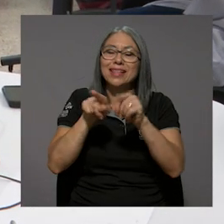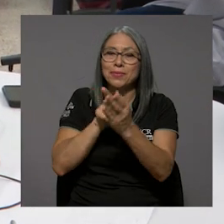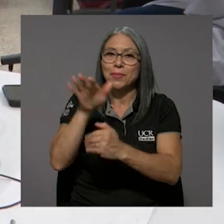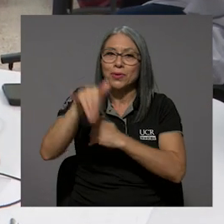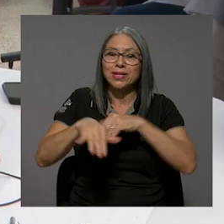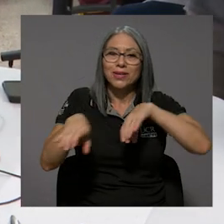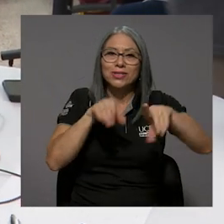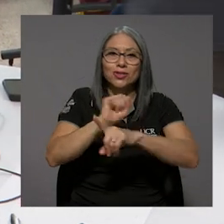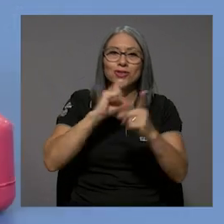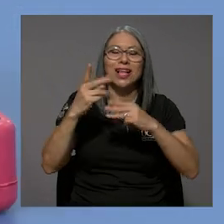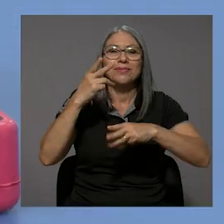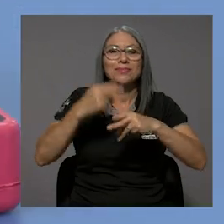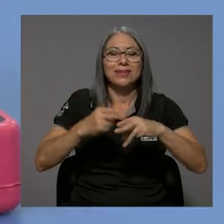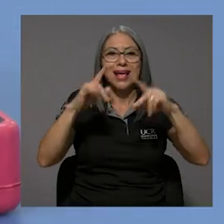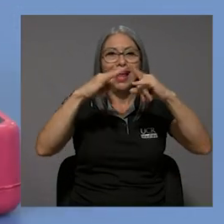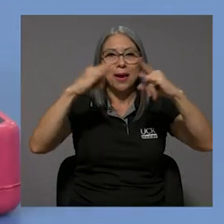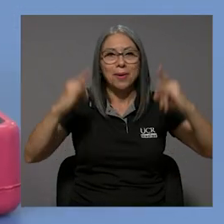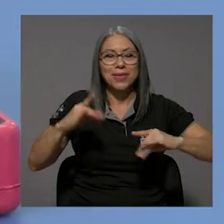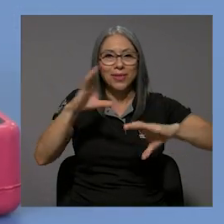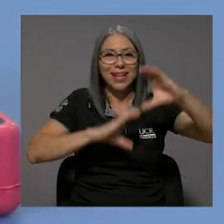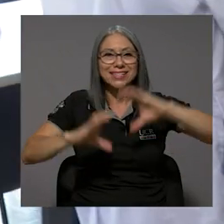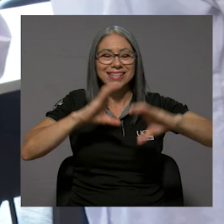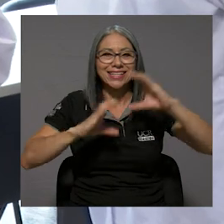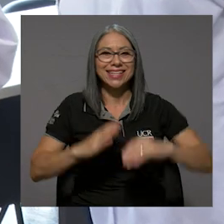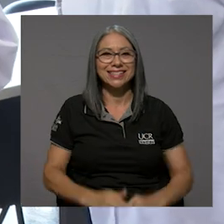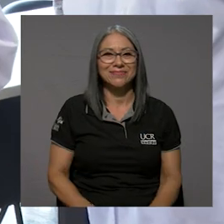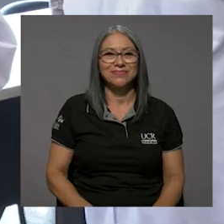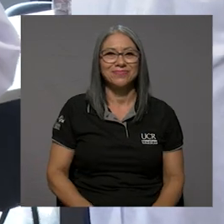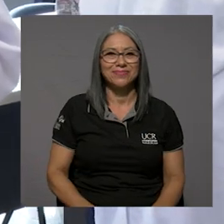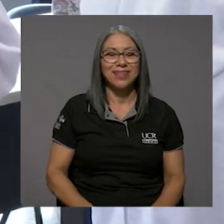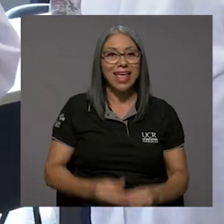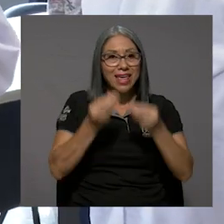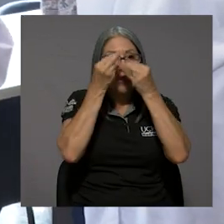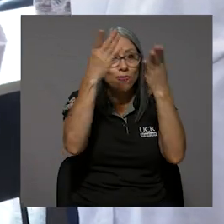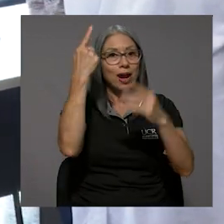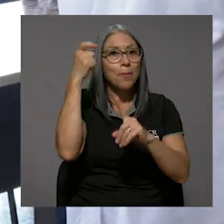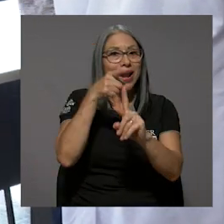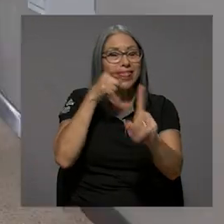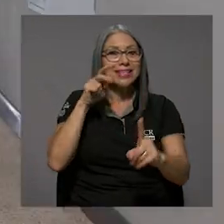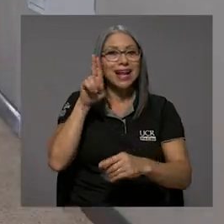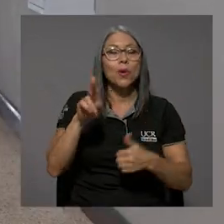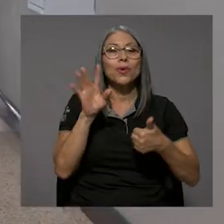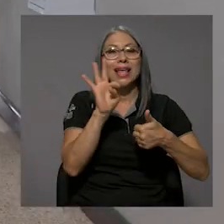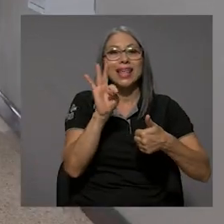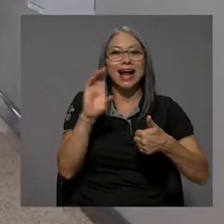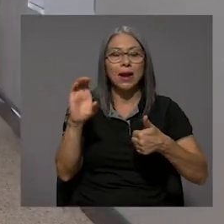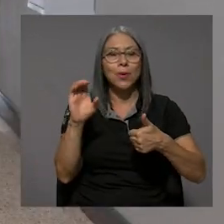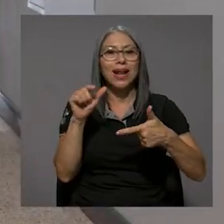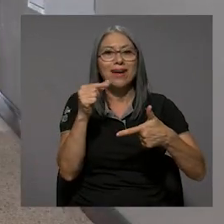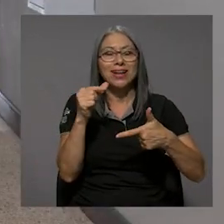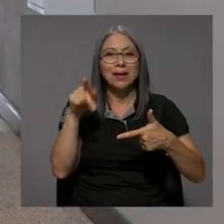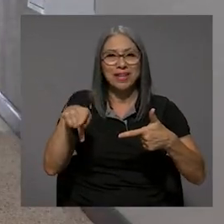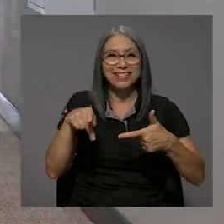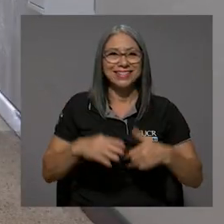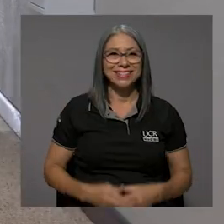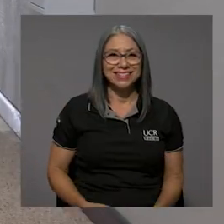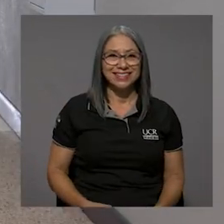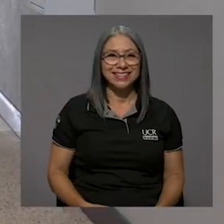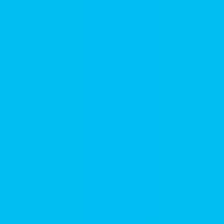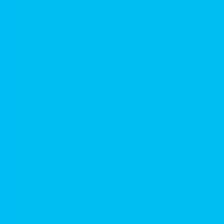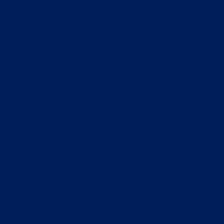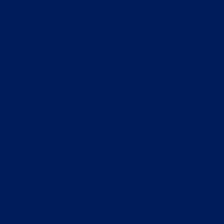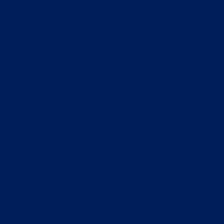de acción social Campamento de las Ciencias. Reportaron para Desde la U, Tatiana Carmona y Gabriela Pérez.